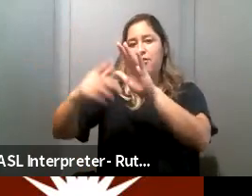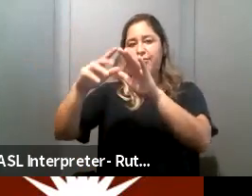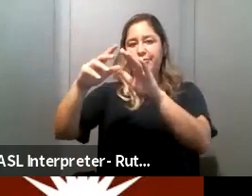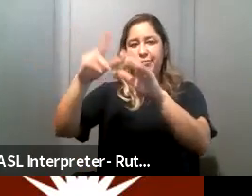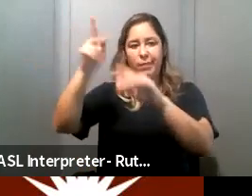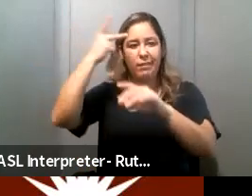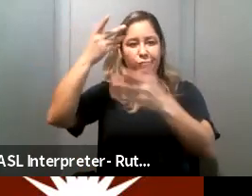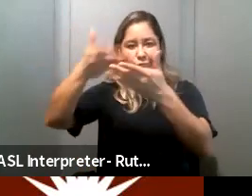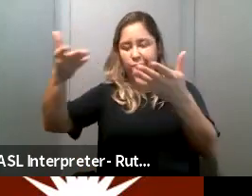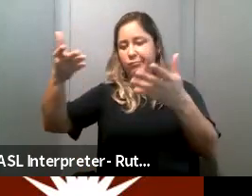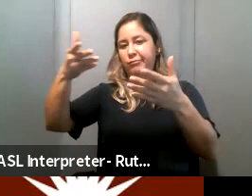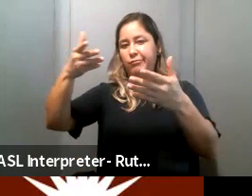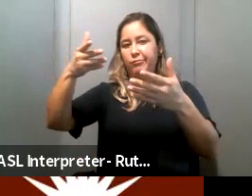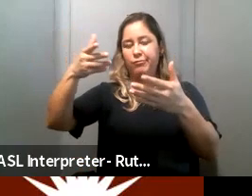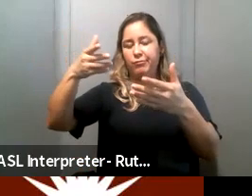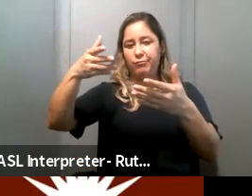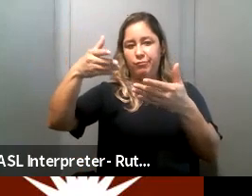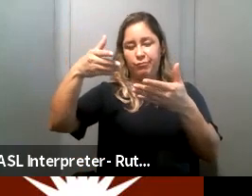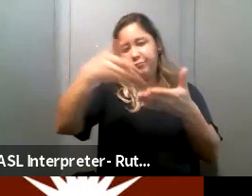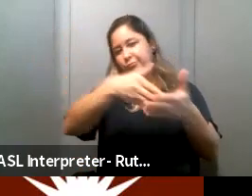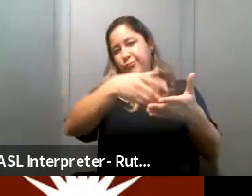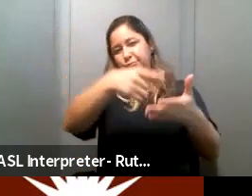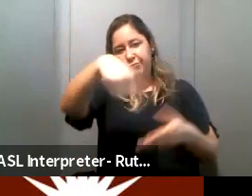y castigan a las personas que tienen que cruzar la